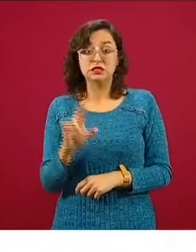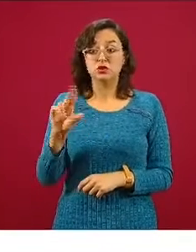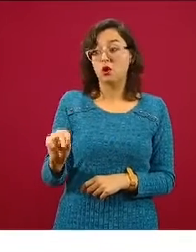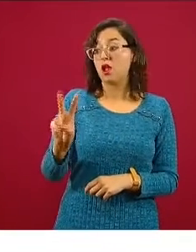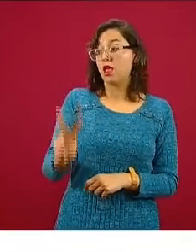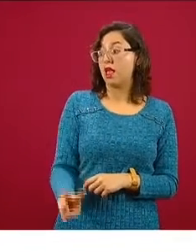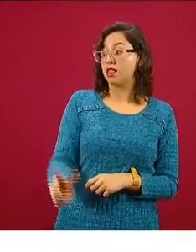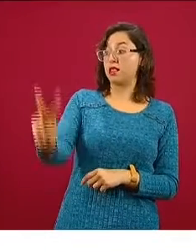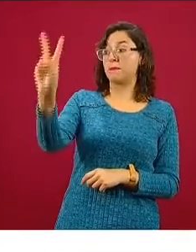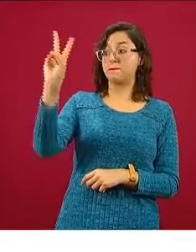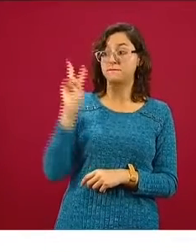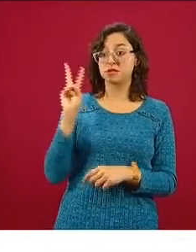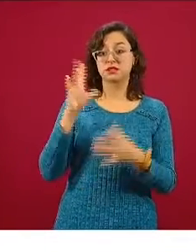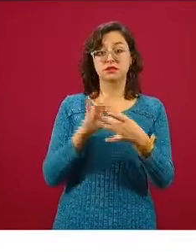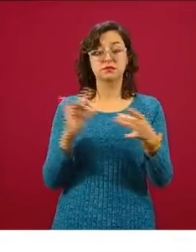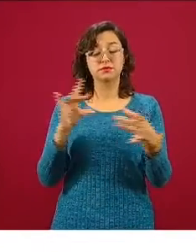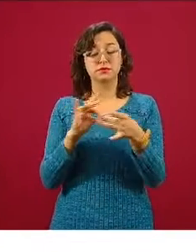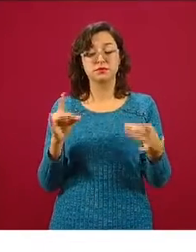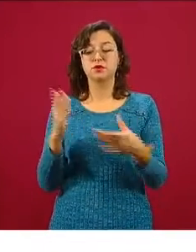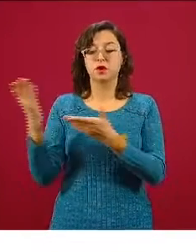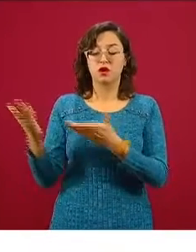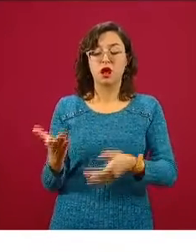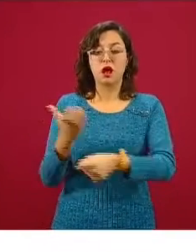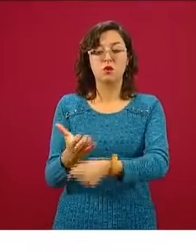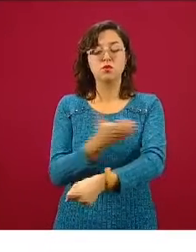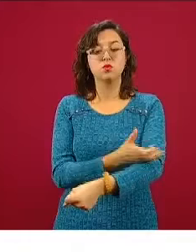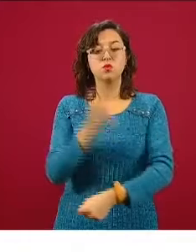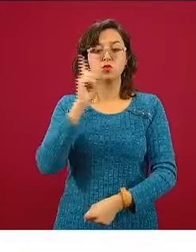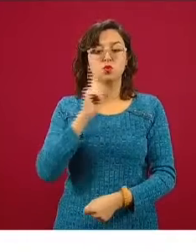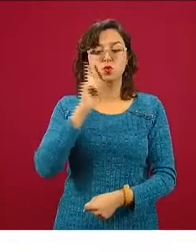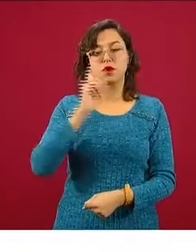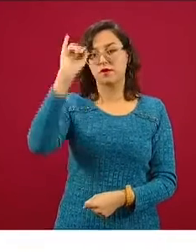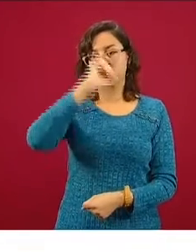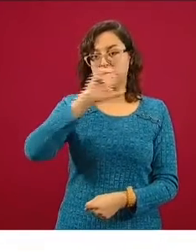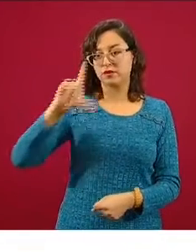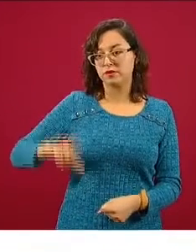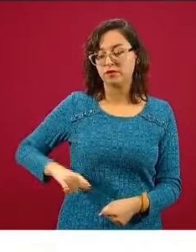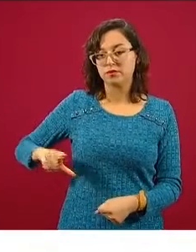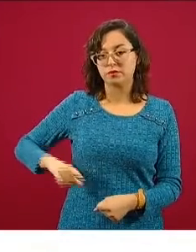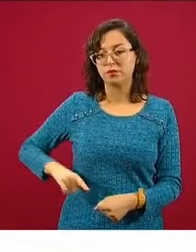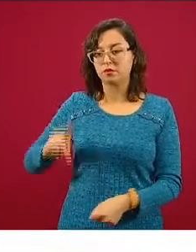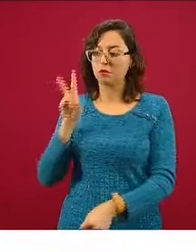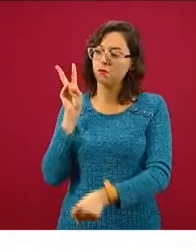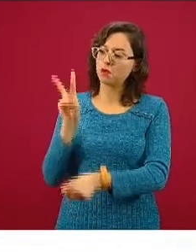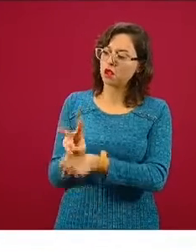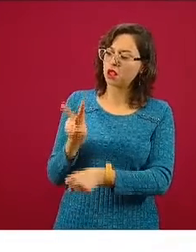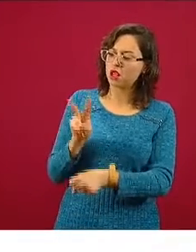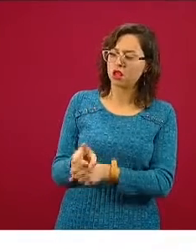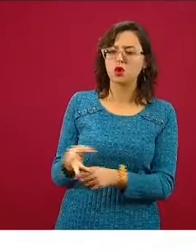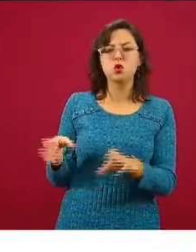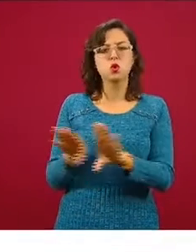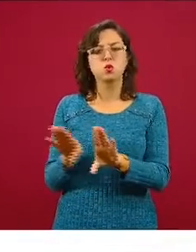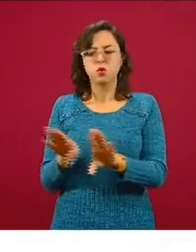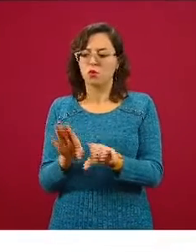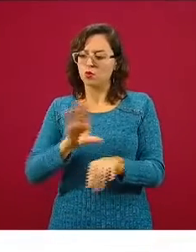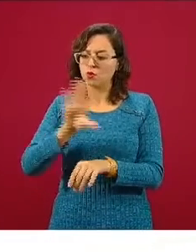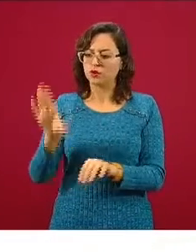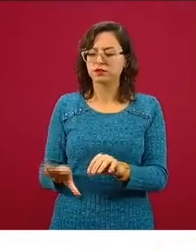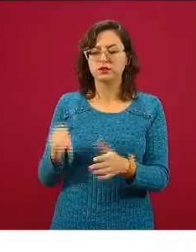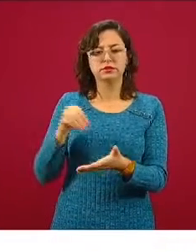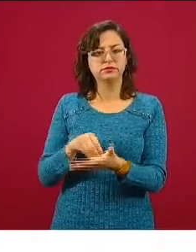cuando nos acompañó la jefa de gobierno de la Ciudad de México, cuál es el proceso de vigilancia epidemiológica y registro de la